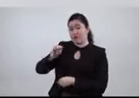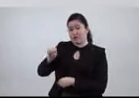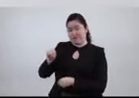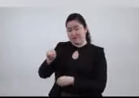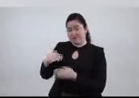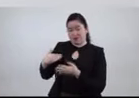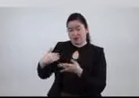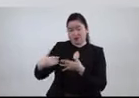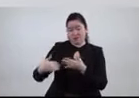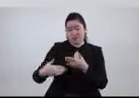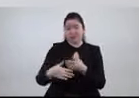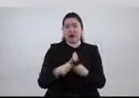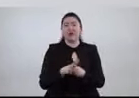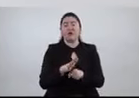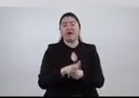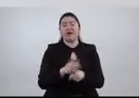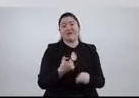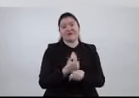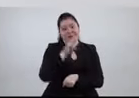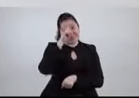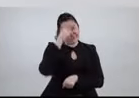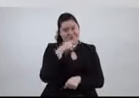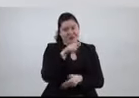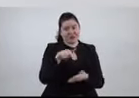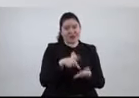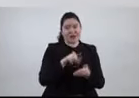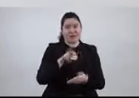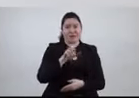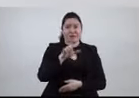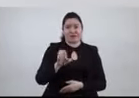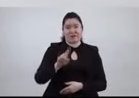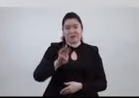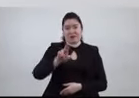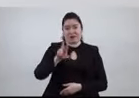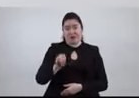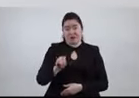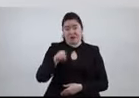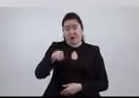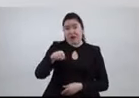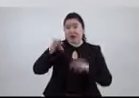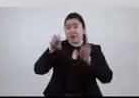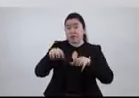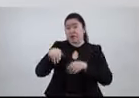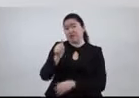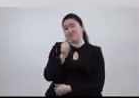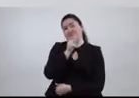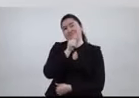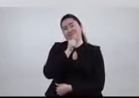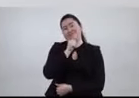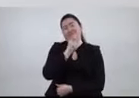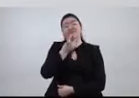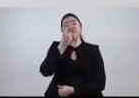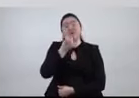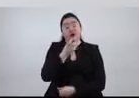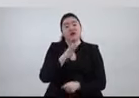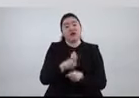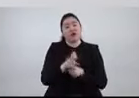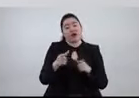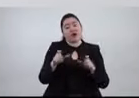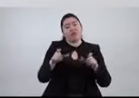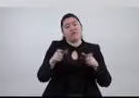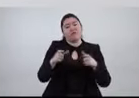Entonces, en esta zona aún no ha llovido y por eso es este mínimo recorte. Tiene una ventaja que es que la zona de